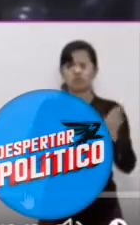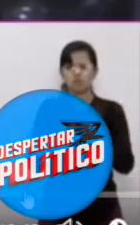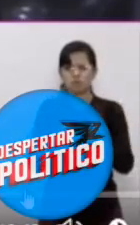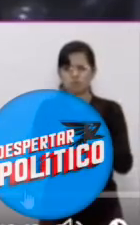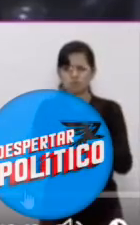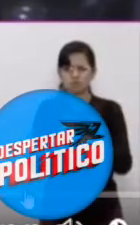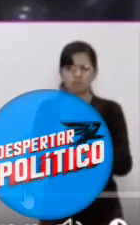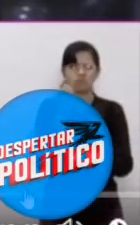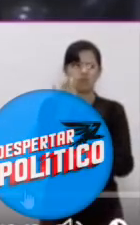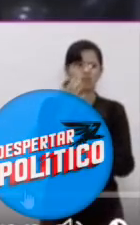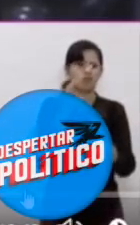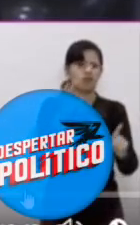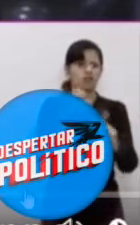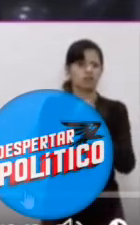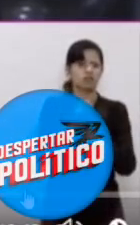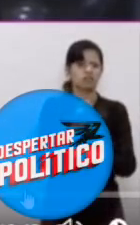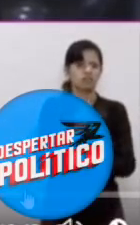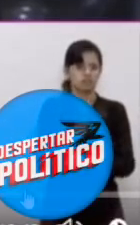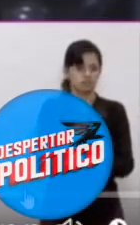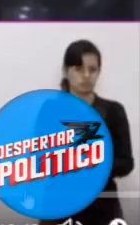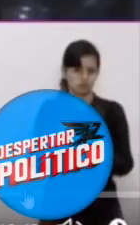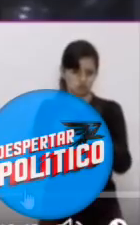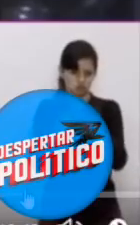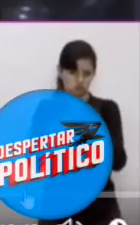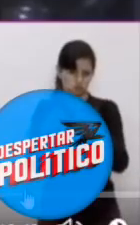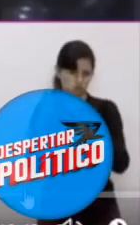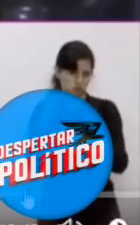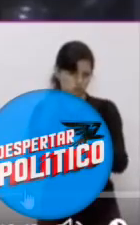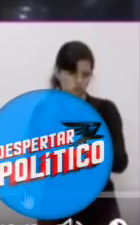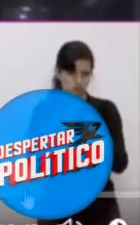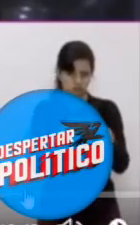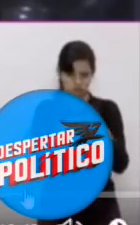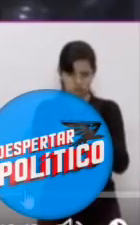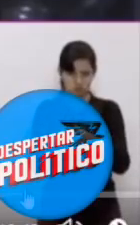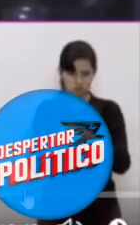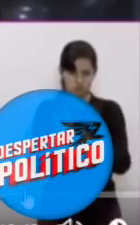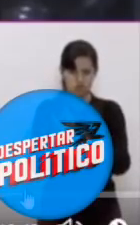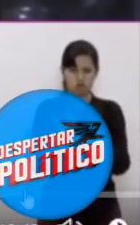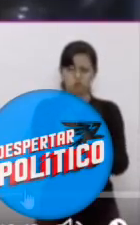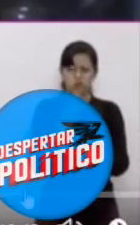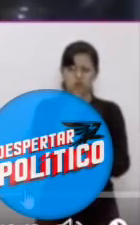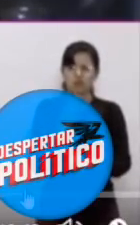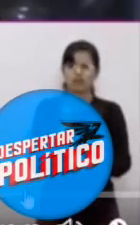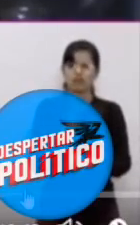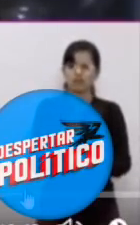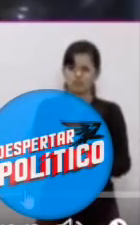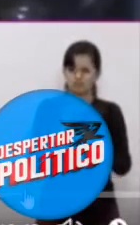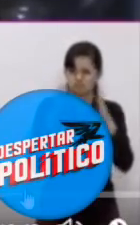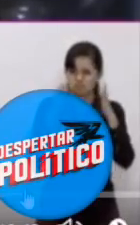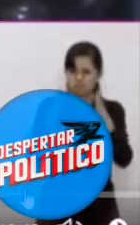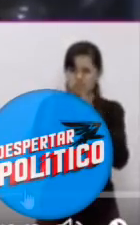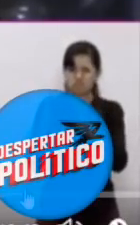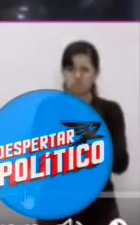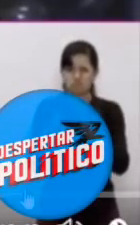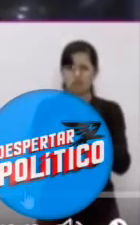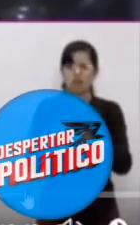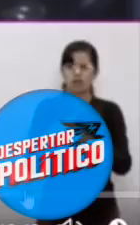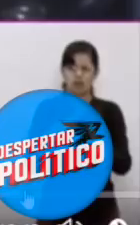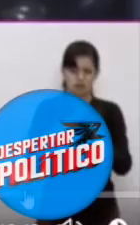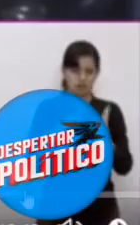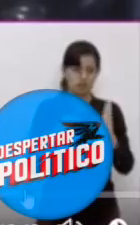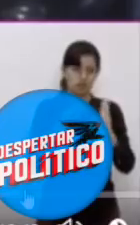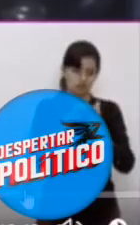que ejerzan los recursos los partidos políticos y las candidaturas ahí está ahí tenemos en el código sanciones de pérdida de